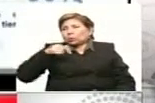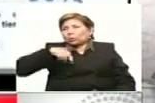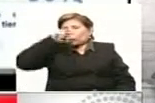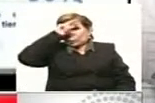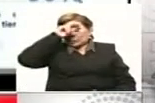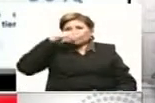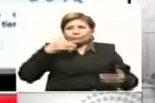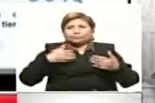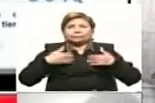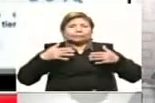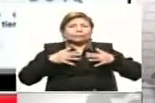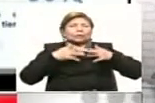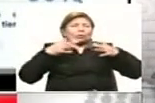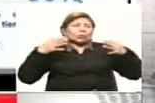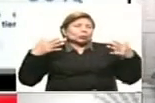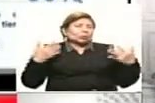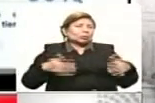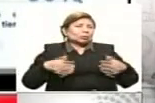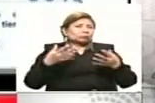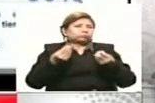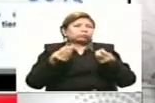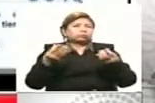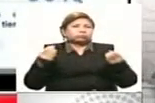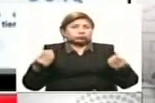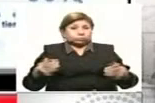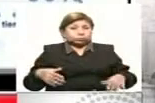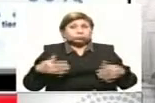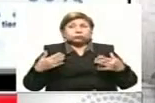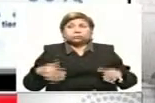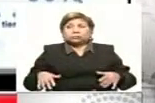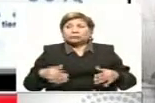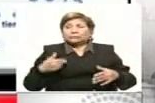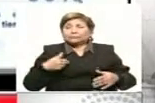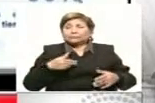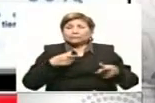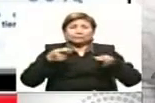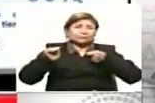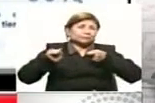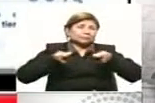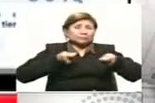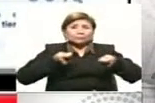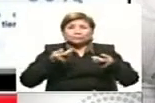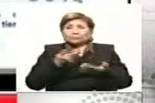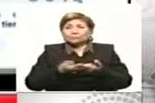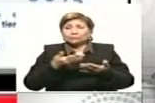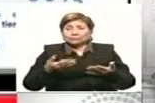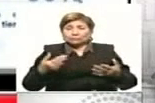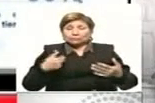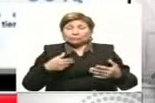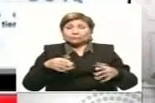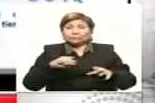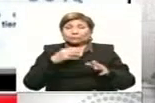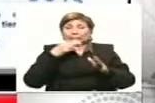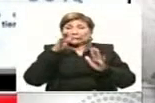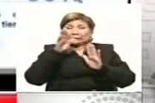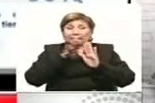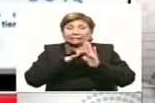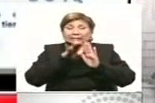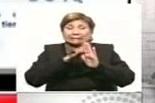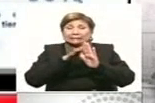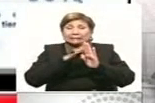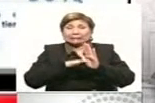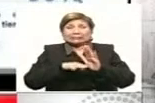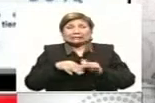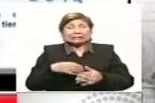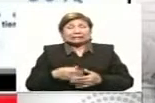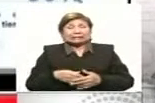enorme subregistro de personas con tuberculosis, ¿no? Los controles para el diagnóstico están reducidos a